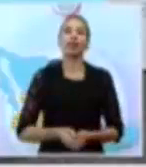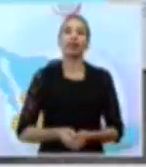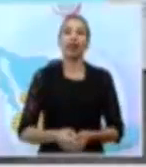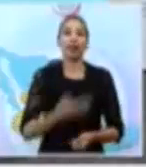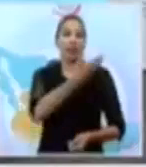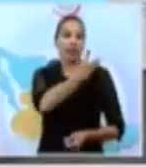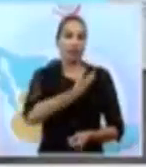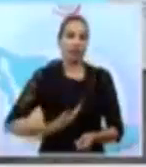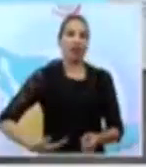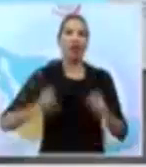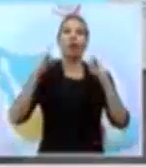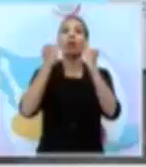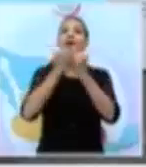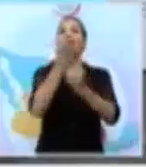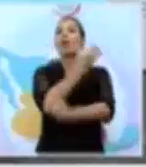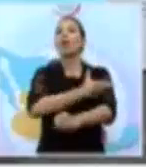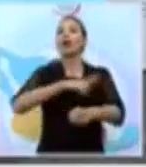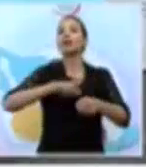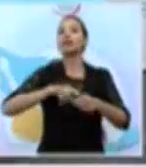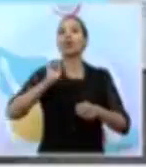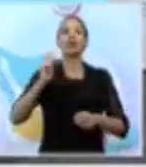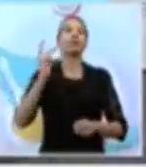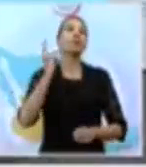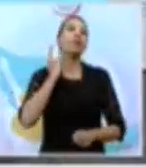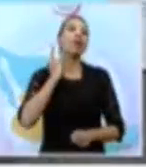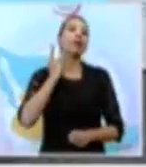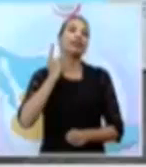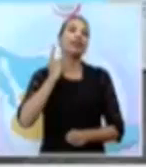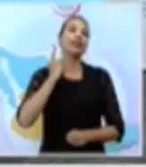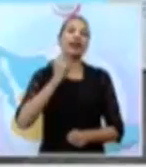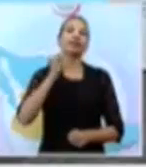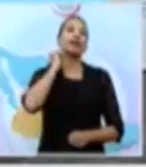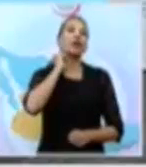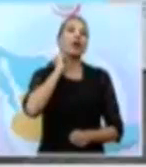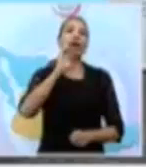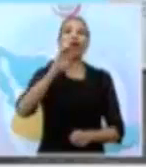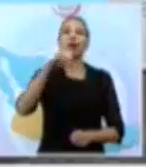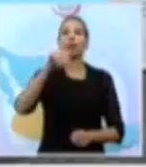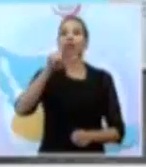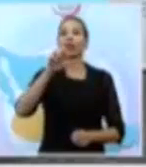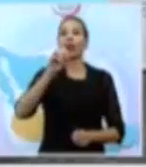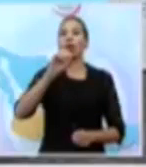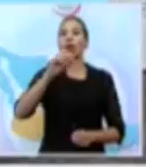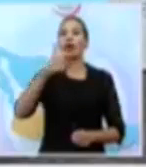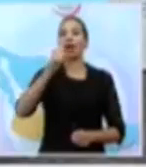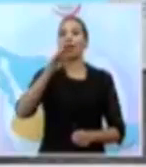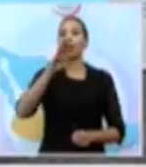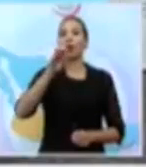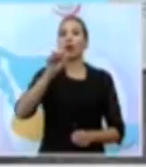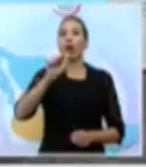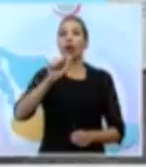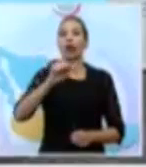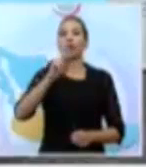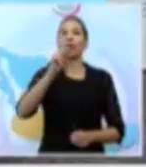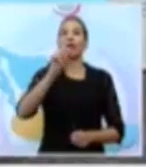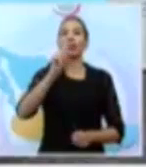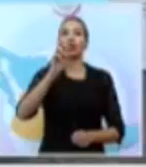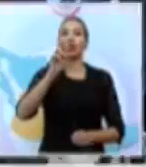del presidente de la Junta de Coordinación Política, el senador Emilio Gamboa Patrón,